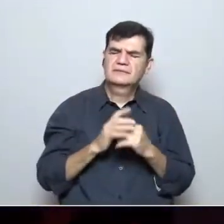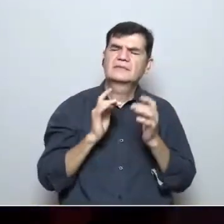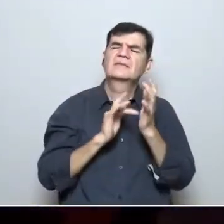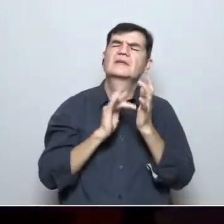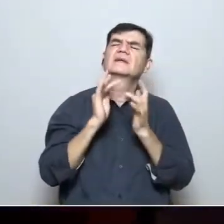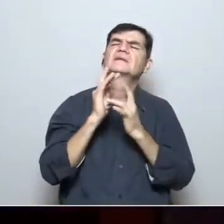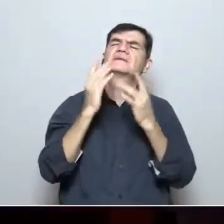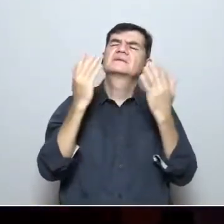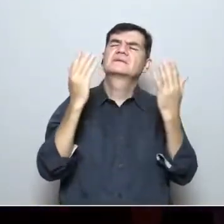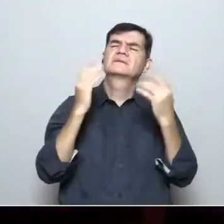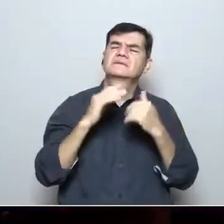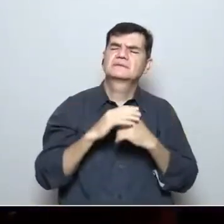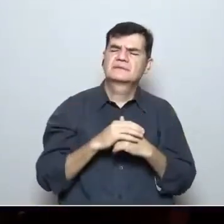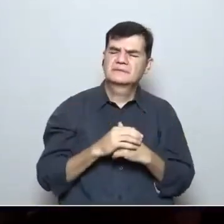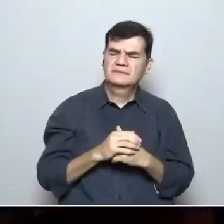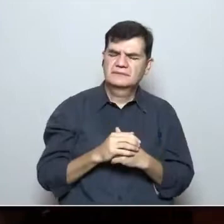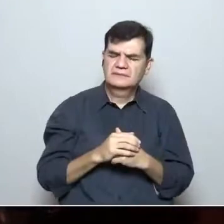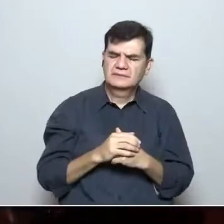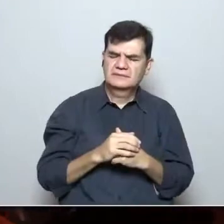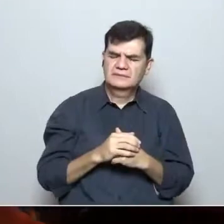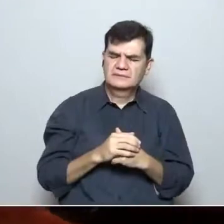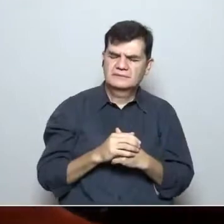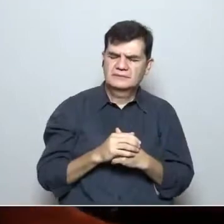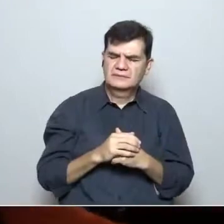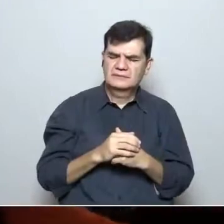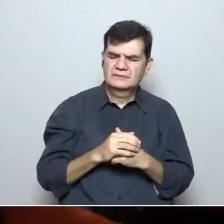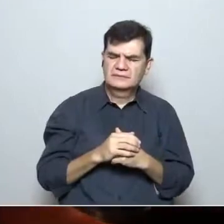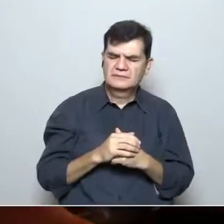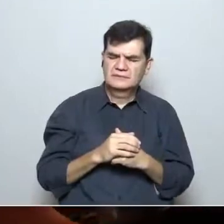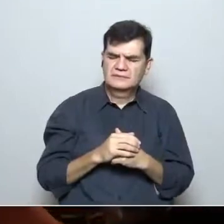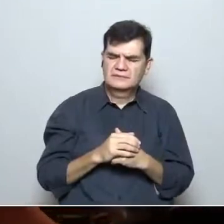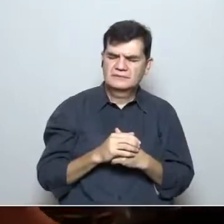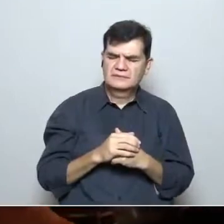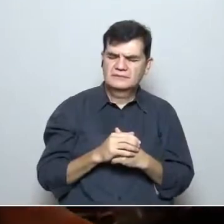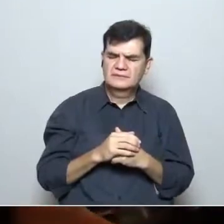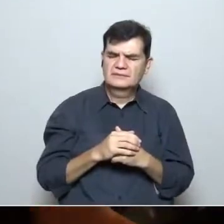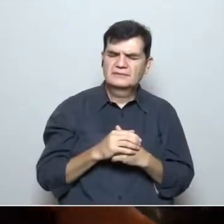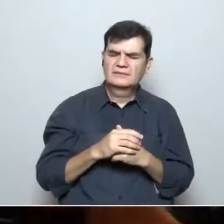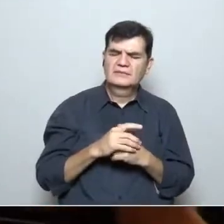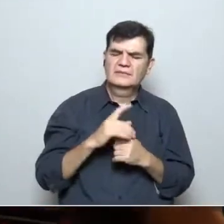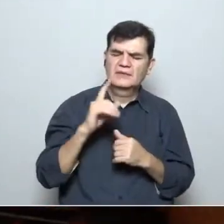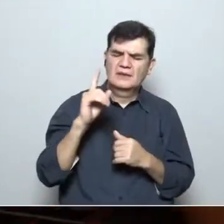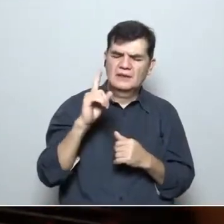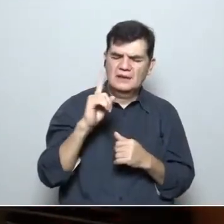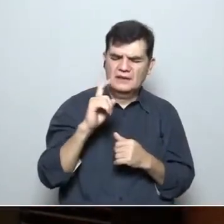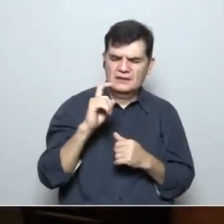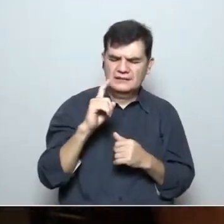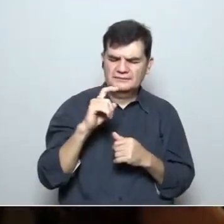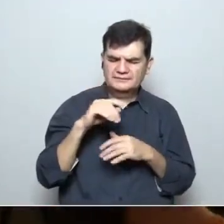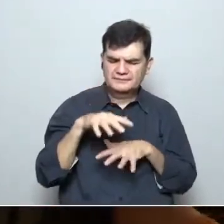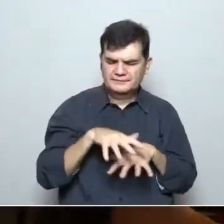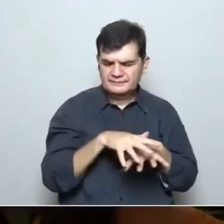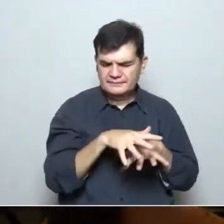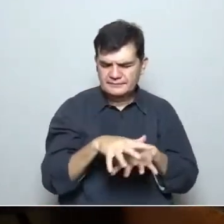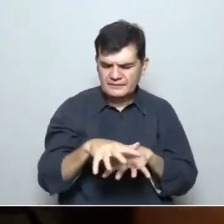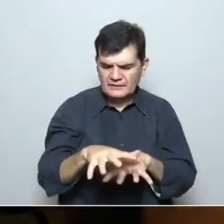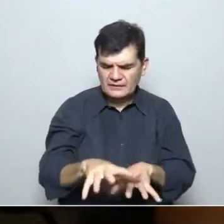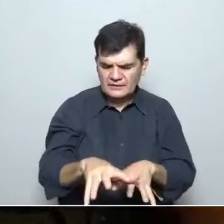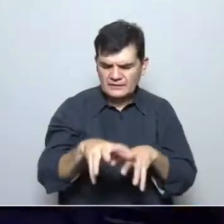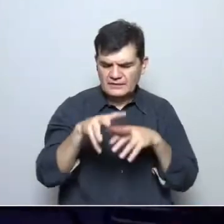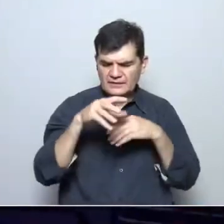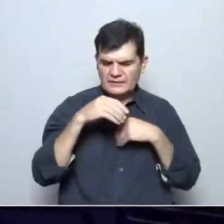Jesús, Jesús. El agua que al beber nunca más